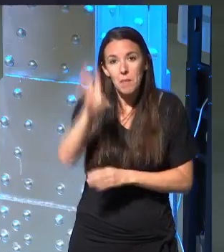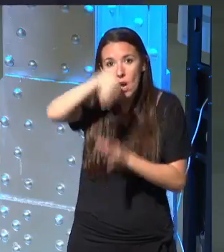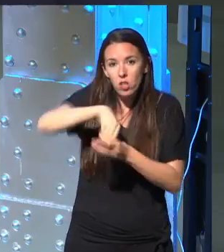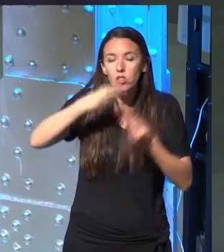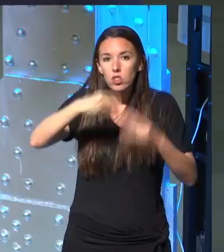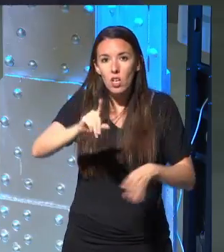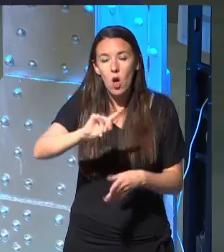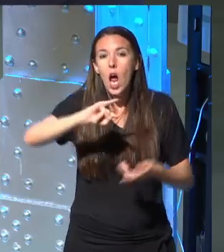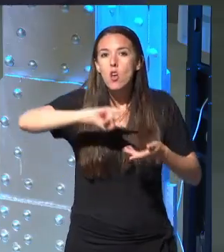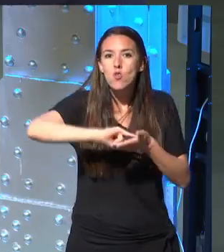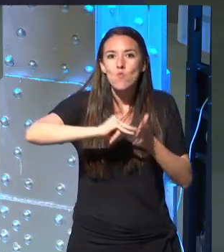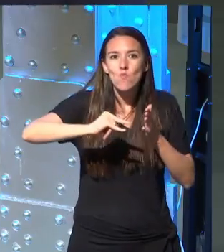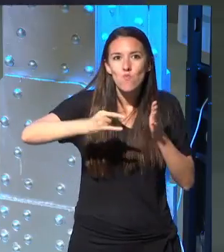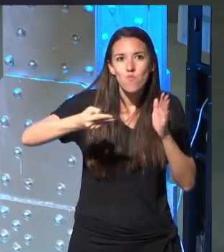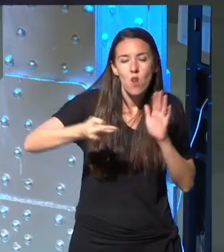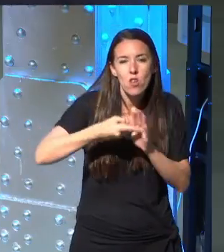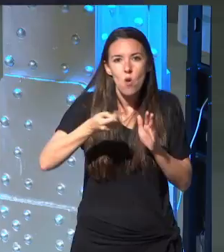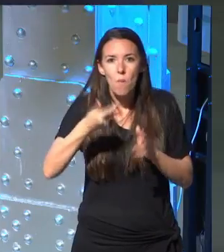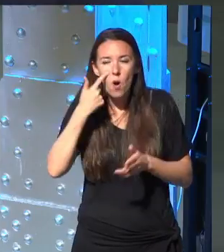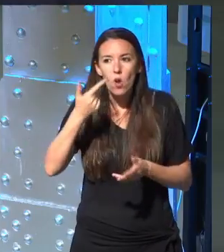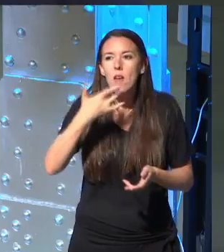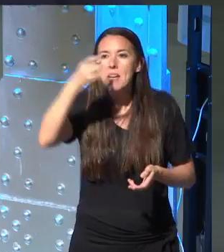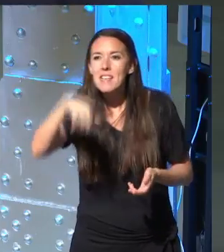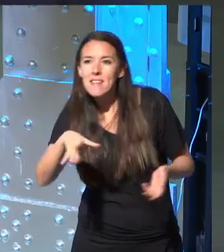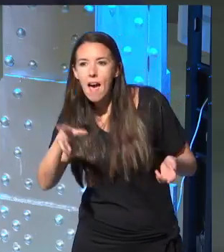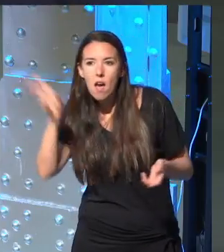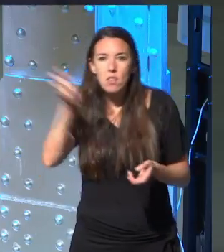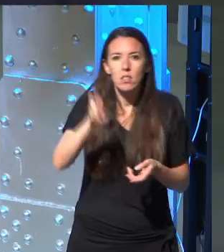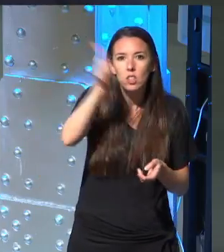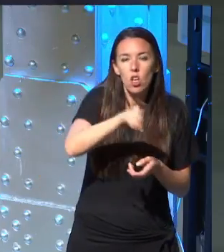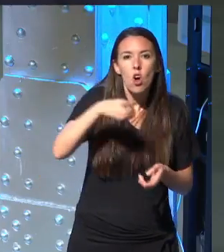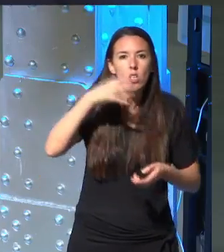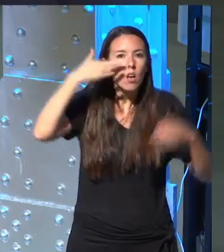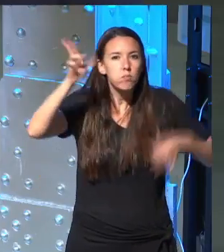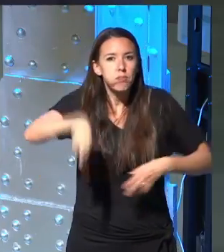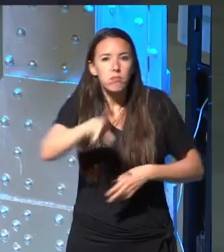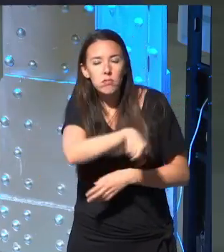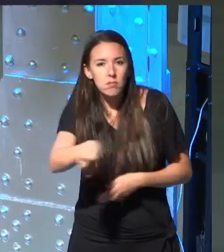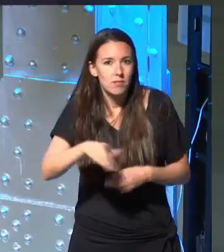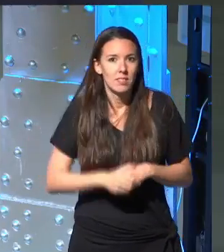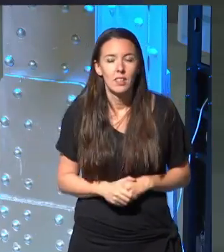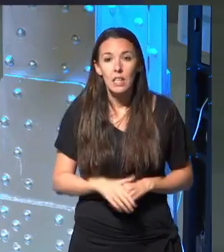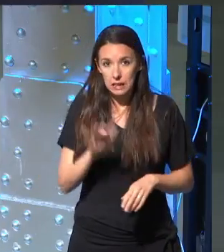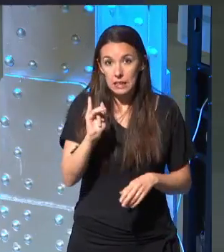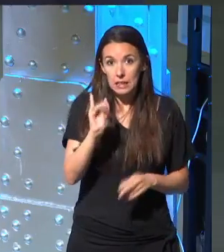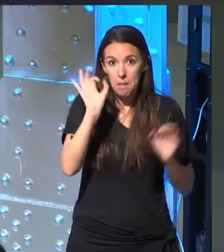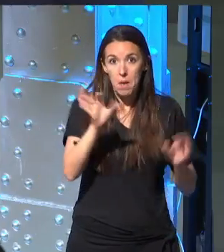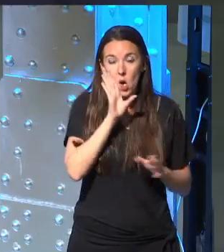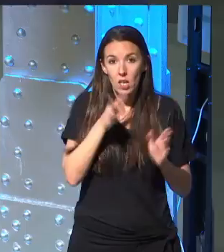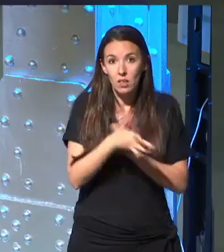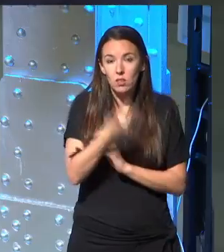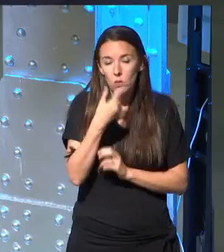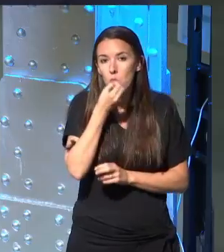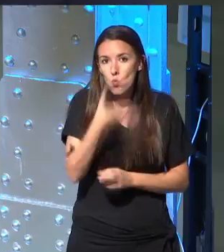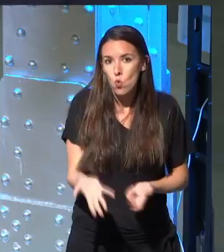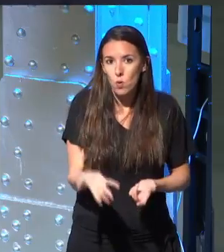Exacto, pero hay un proyecto no de comisariado, ¿no? Ahí de quién entra sí. Y quién no entra, ¿no? ¿Quién es legítimo y quién no es legítimo? Sí, sí, sí. No, pero es lo que he dicho antes, que a mí me